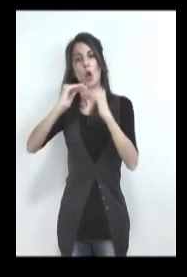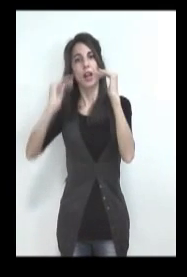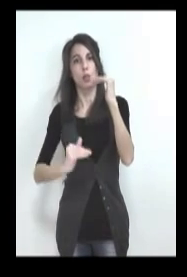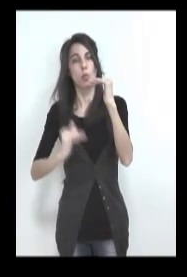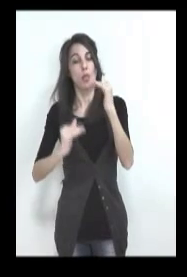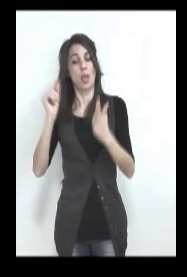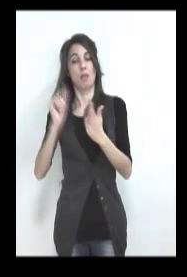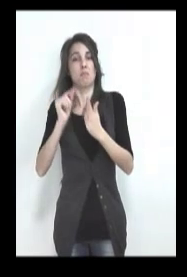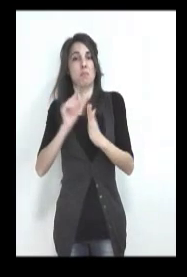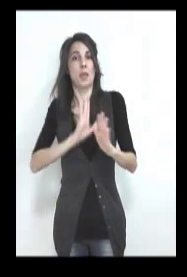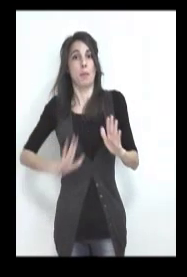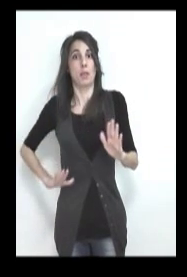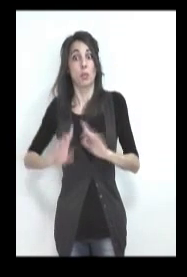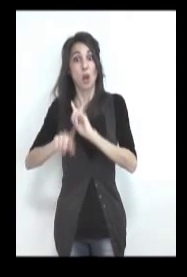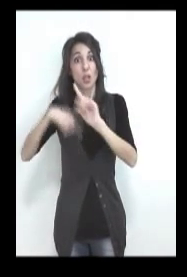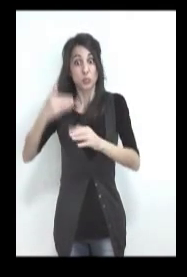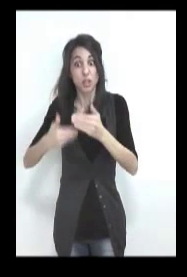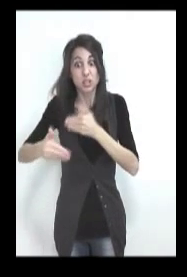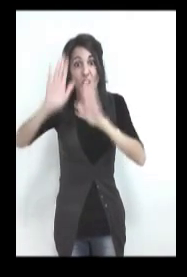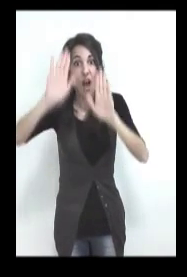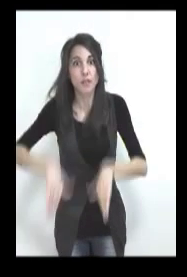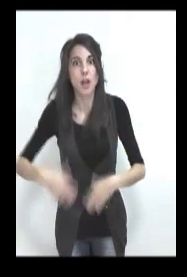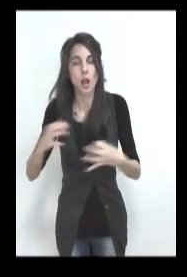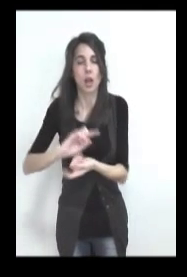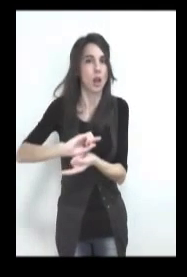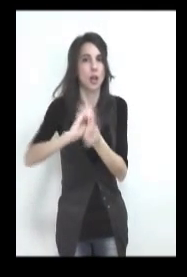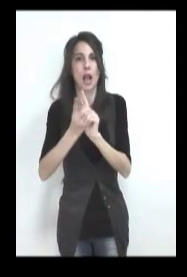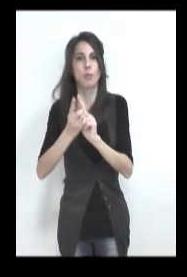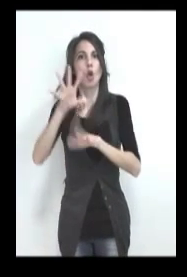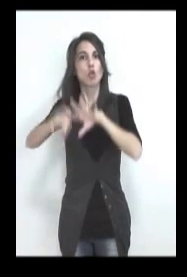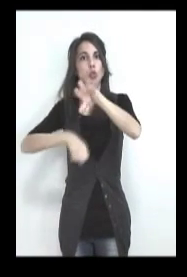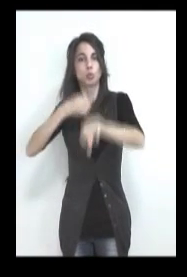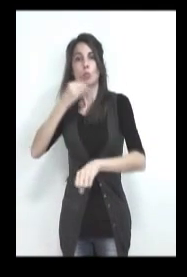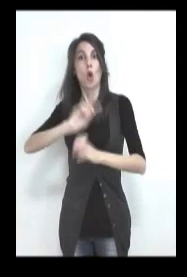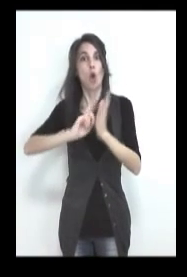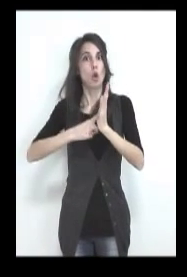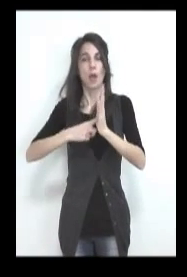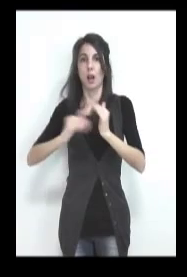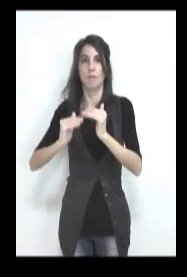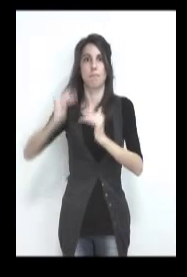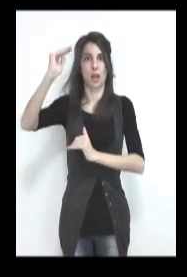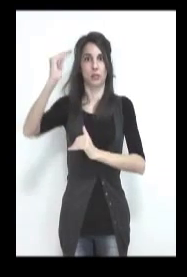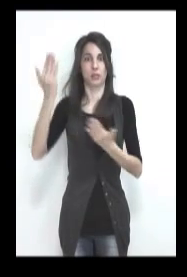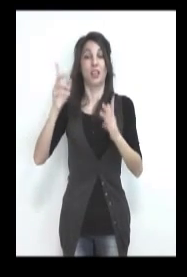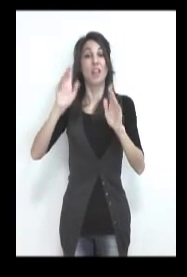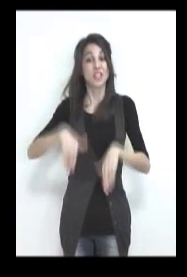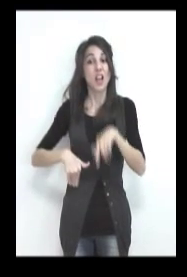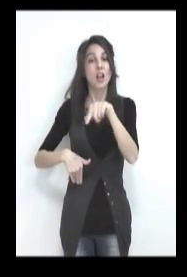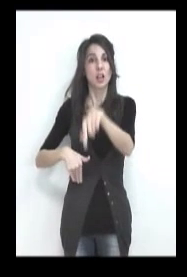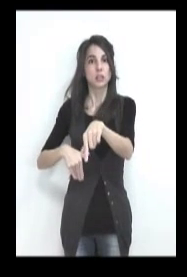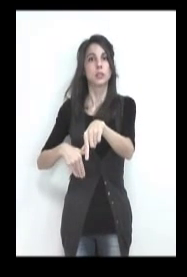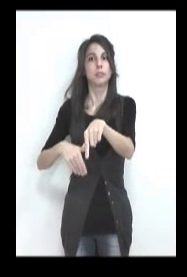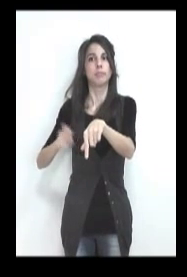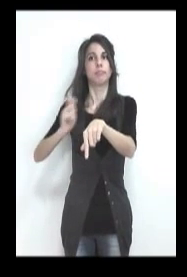luego aumenta de alguna forma los consumos globales. Y esas situaciones son las que nos remiten, ¿no?, a esta necesidad